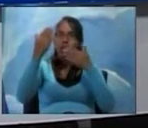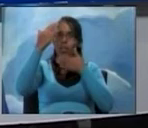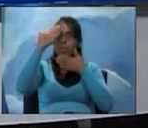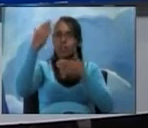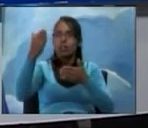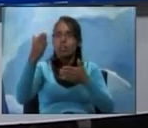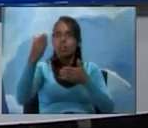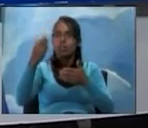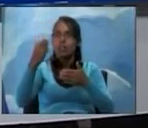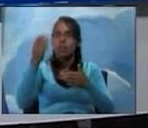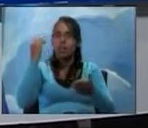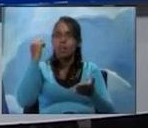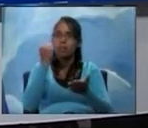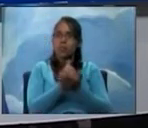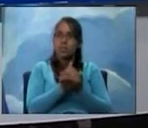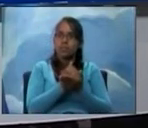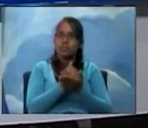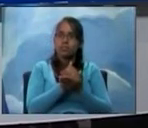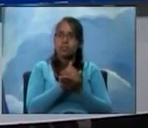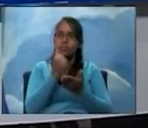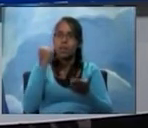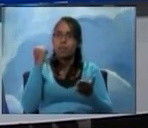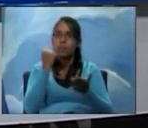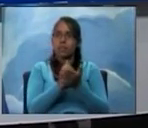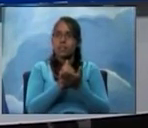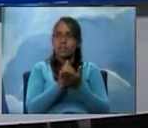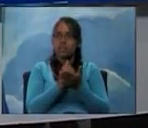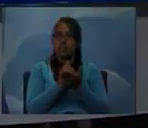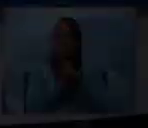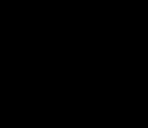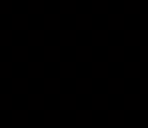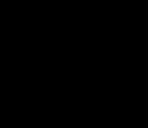Y te doy gracias. Amén. Amén. Y amén.